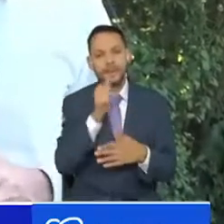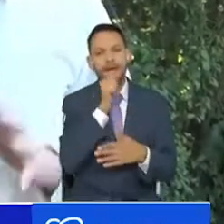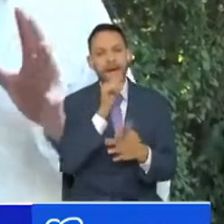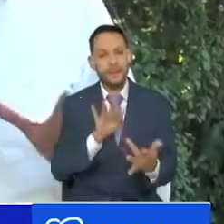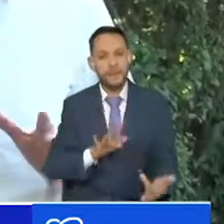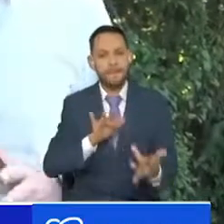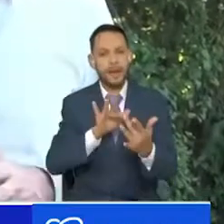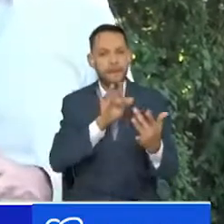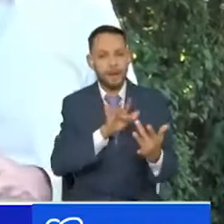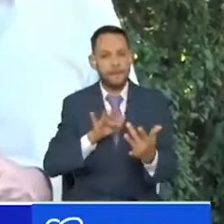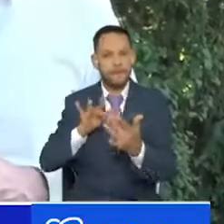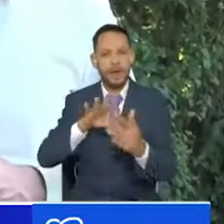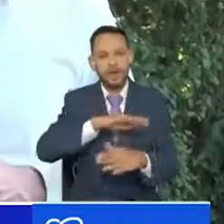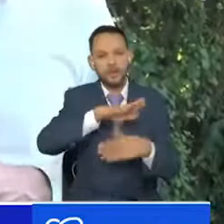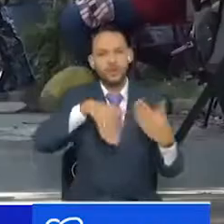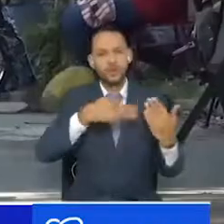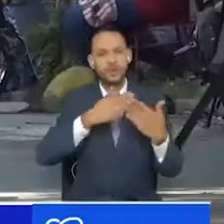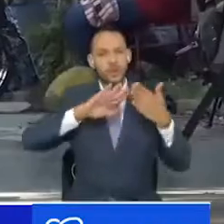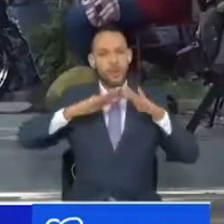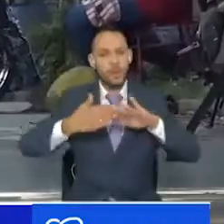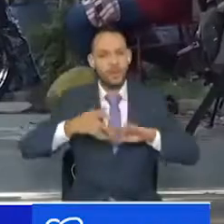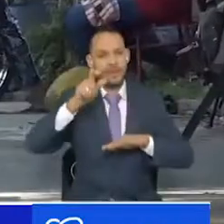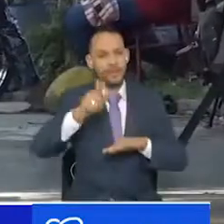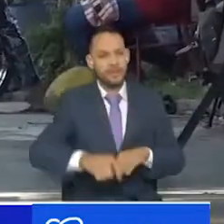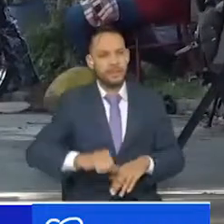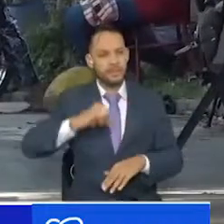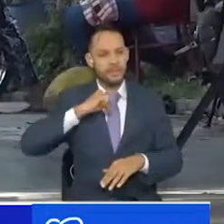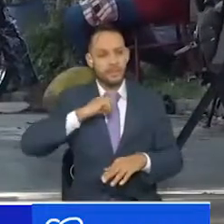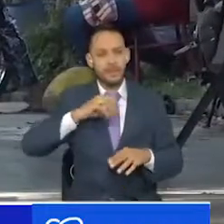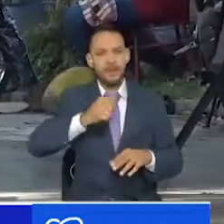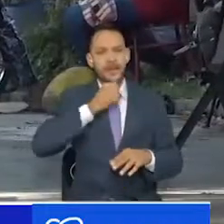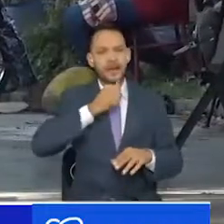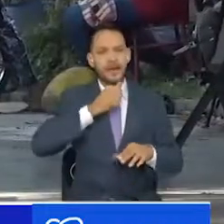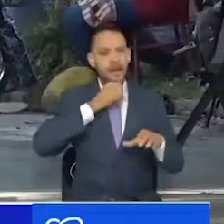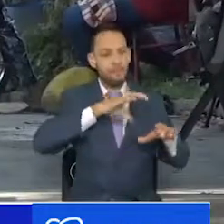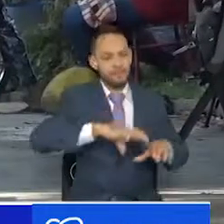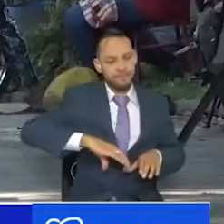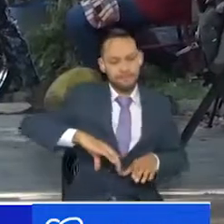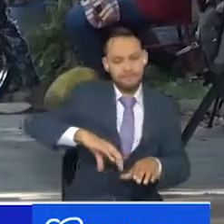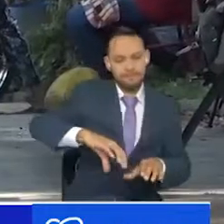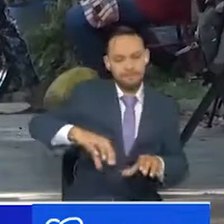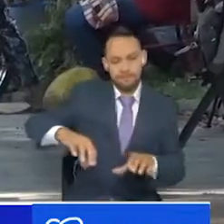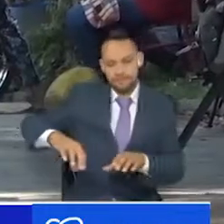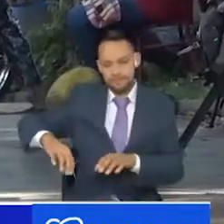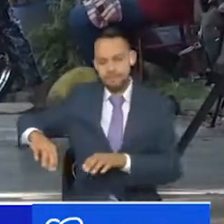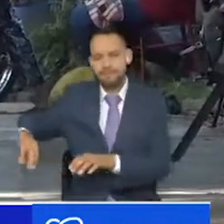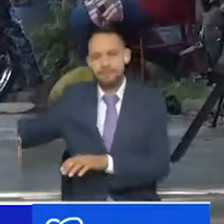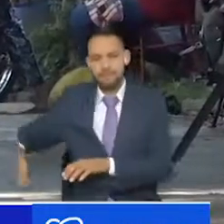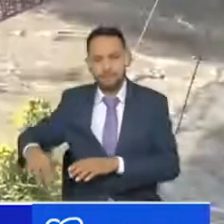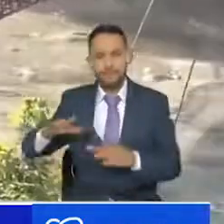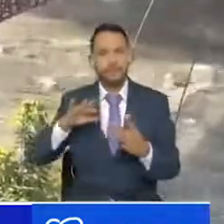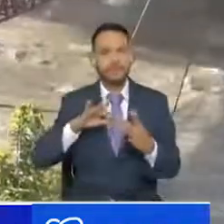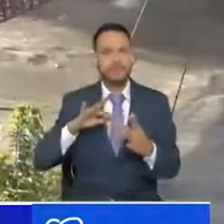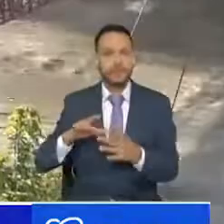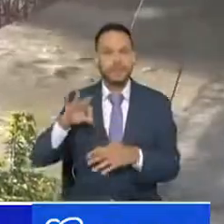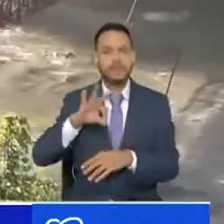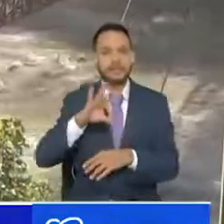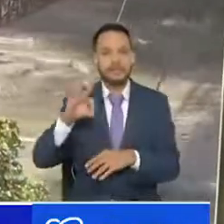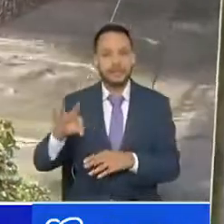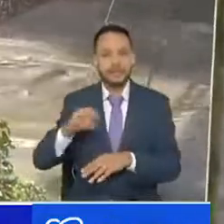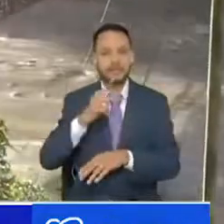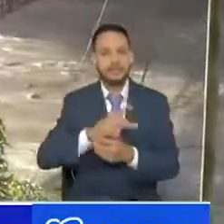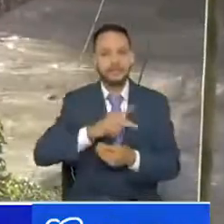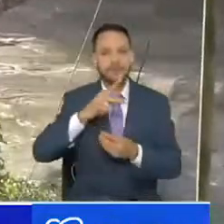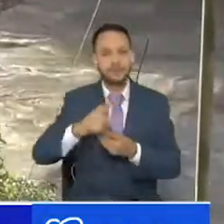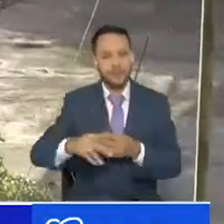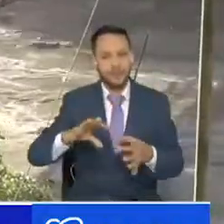agua potable a muchas más comunidades destacó que para esta primera parte del proyecto se instalarán 33 kilómetros de redes de conducción y distribución